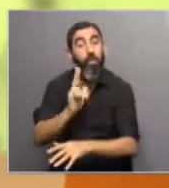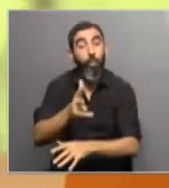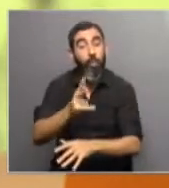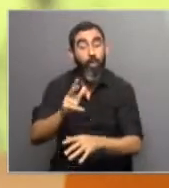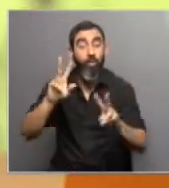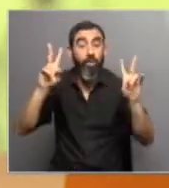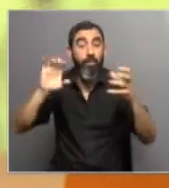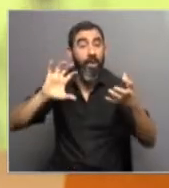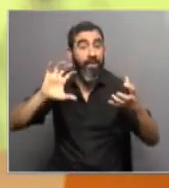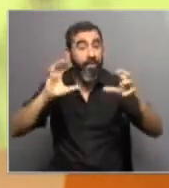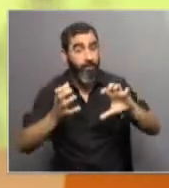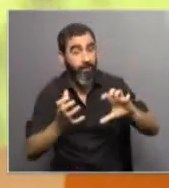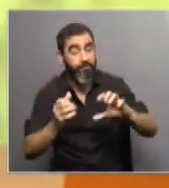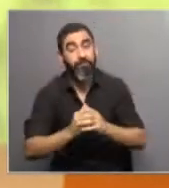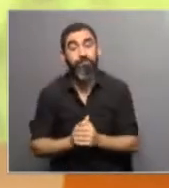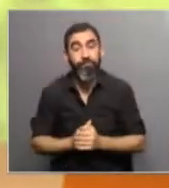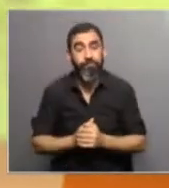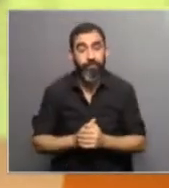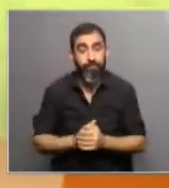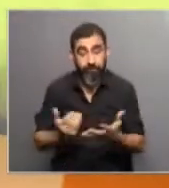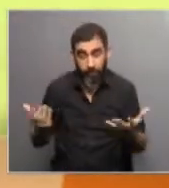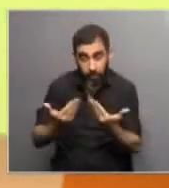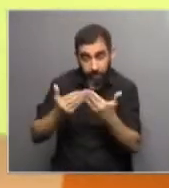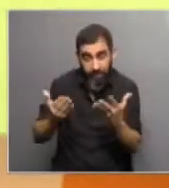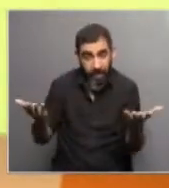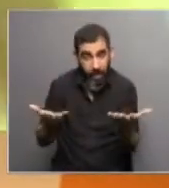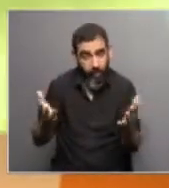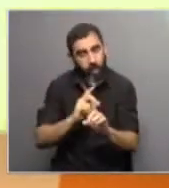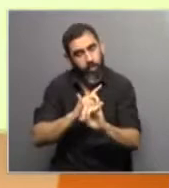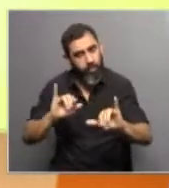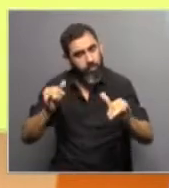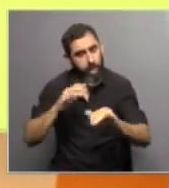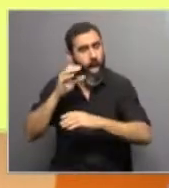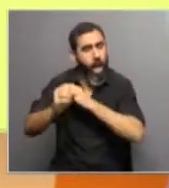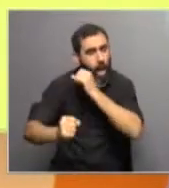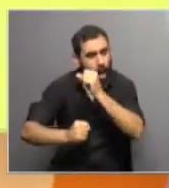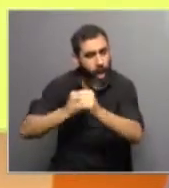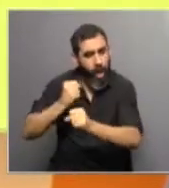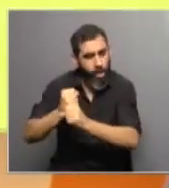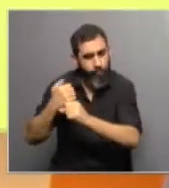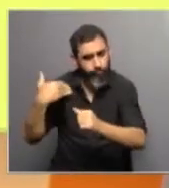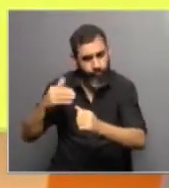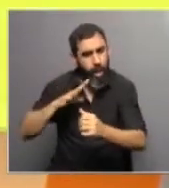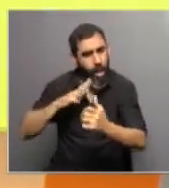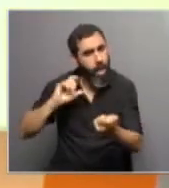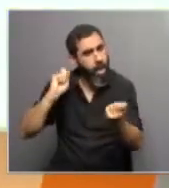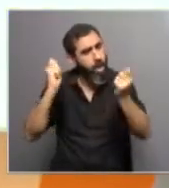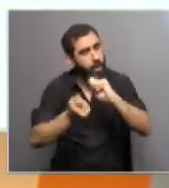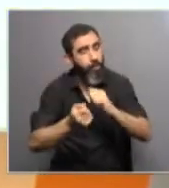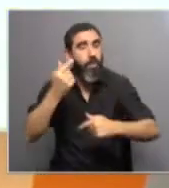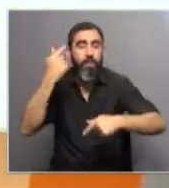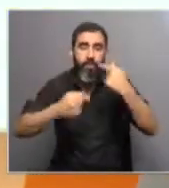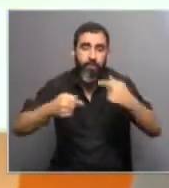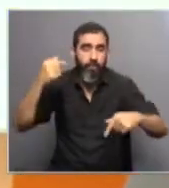clima. Y esto no es algo que recién comenzó, sino que ya en las últimas décadas se han visto cambios en varias